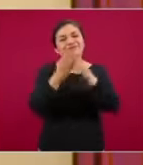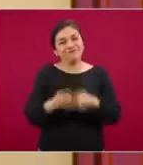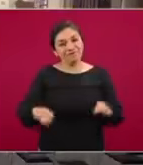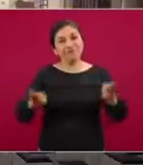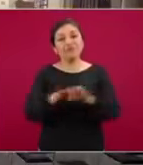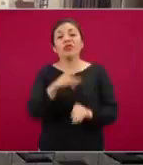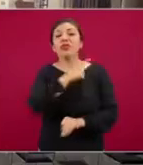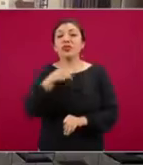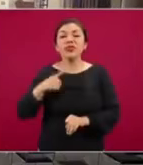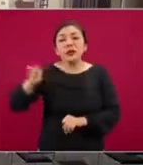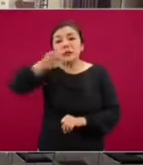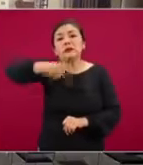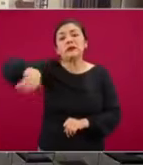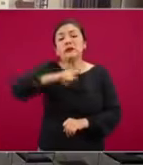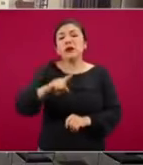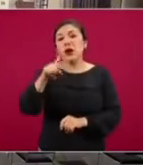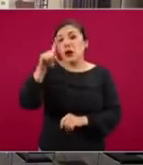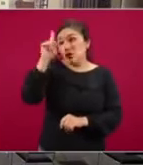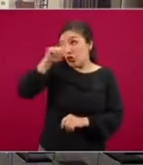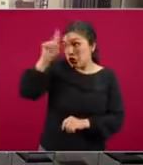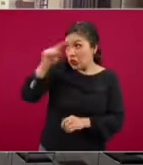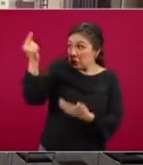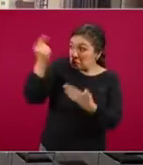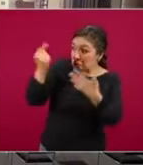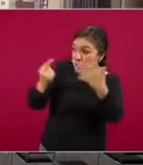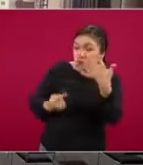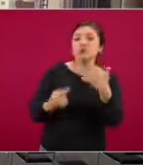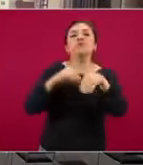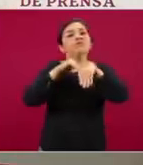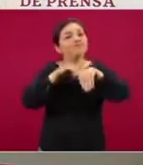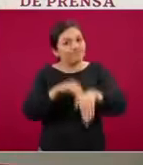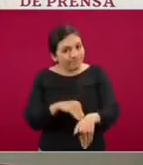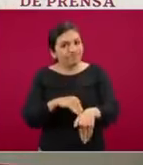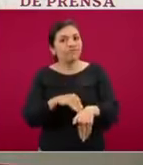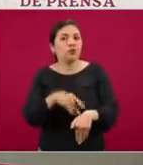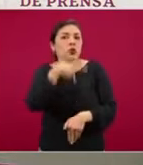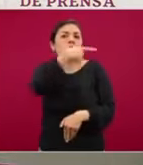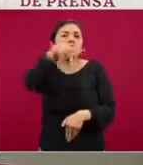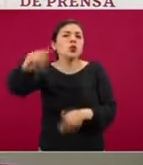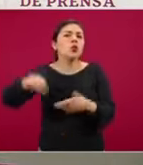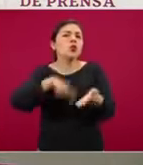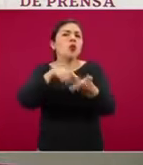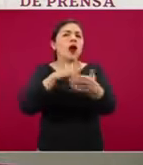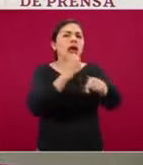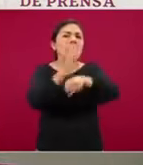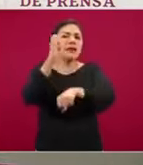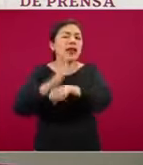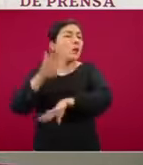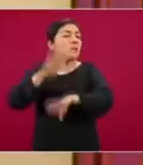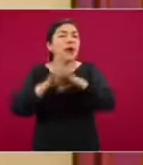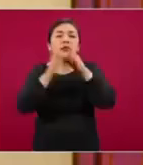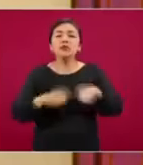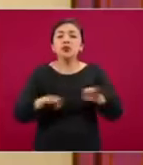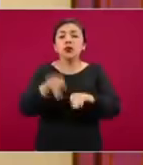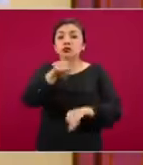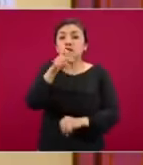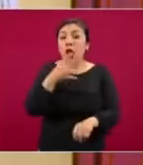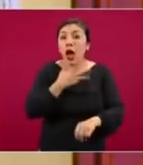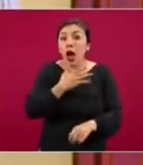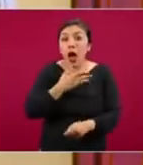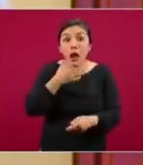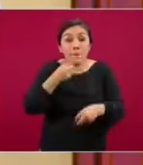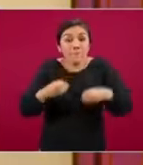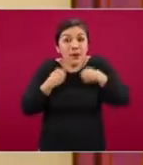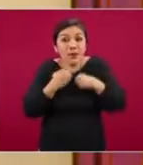importancia de acatar cada una de las recomendaciones que se emiten de manera local, sobre todo si nos encontramos en entidades